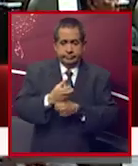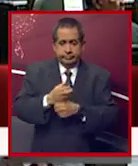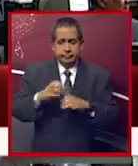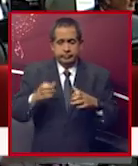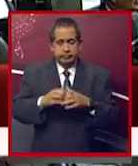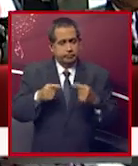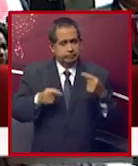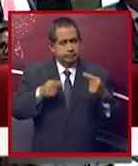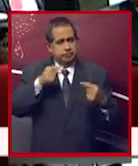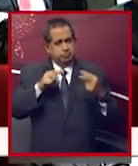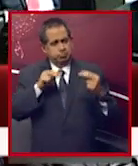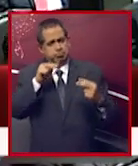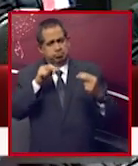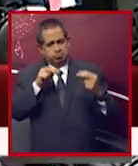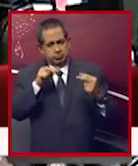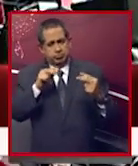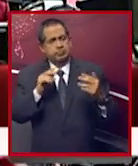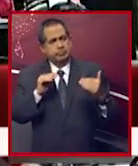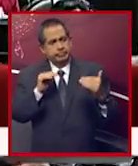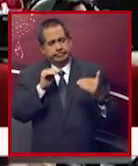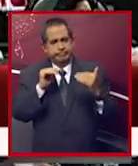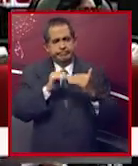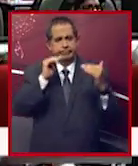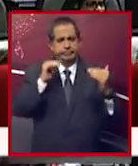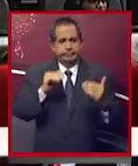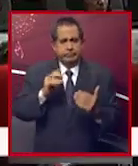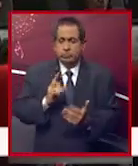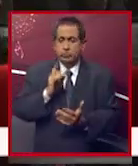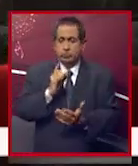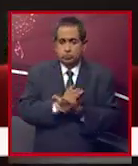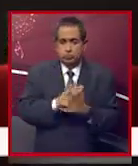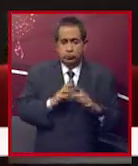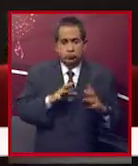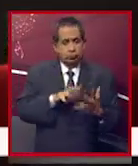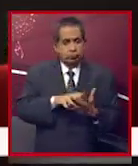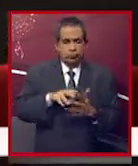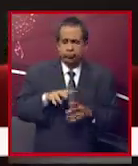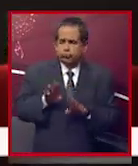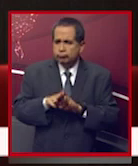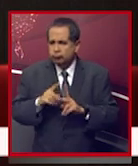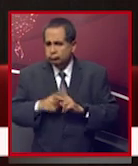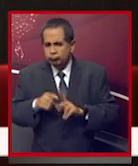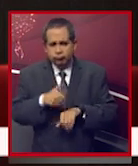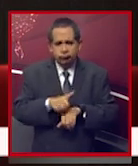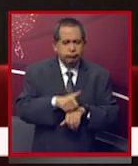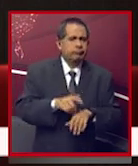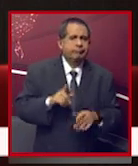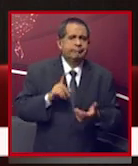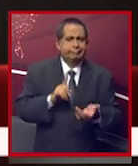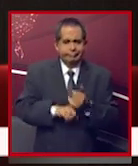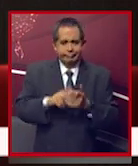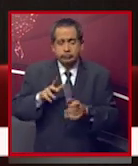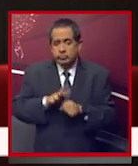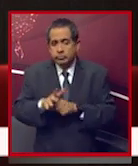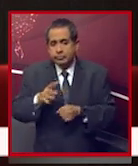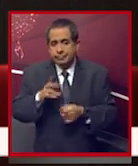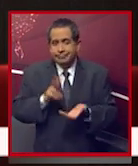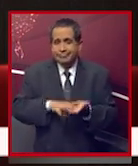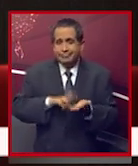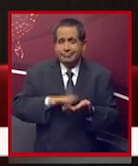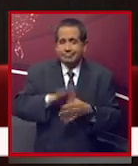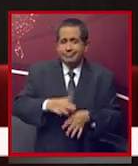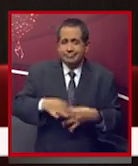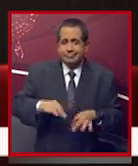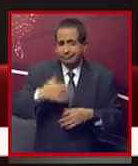ser contrapeso al poder no depende solo de la fuerza de los números, sino de la fuerza de la razón, de